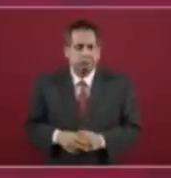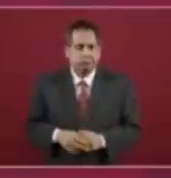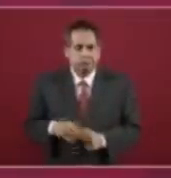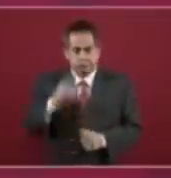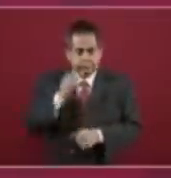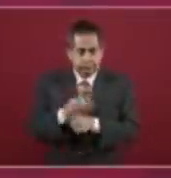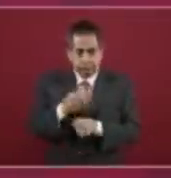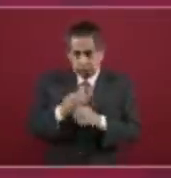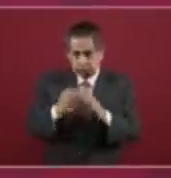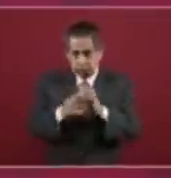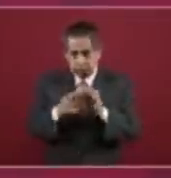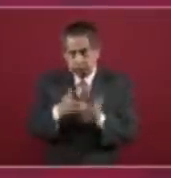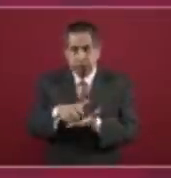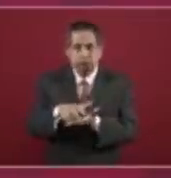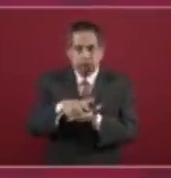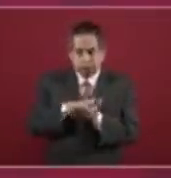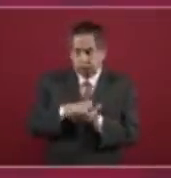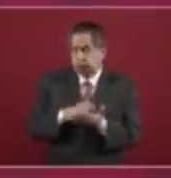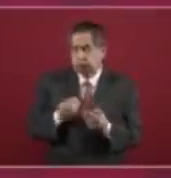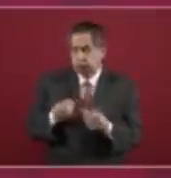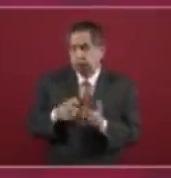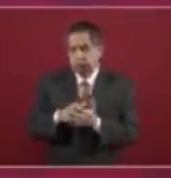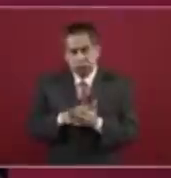estamos hablando de un ahorro considerable,